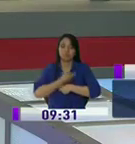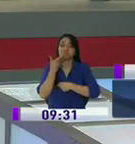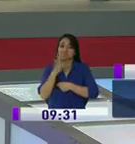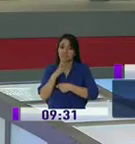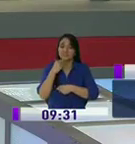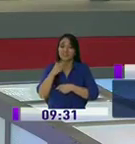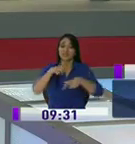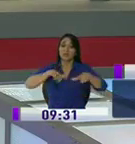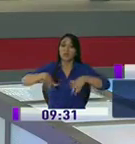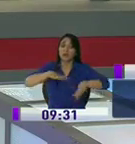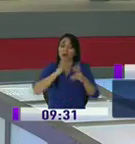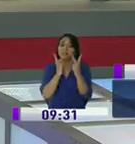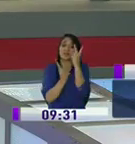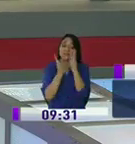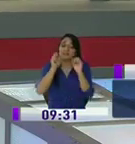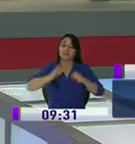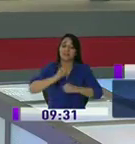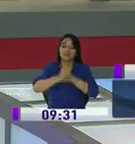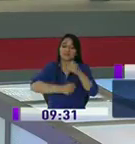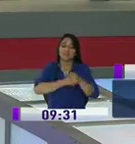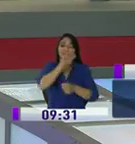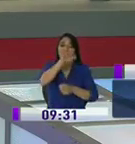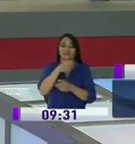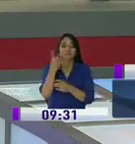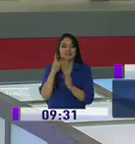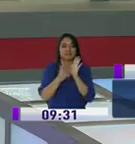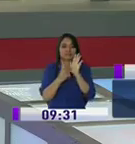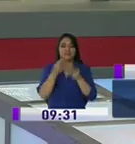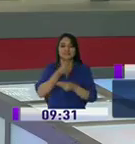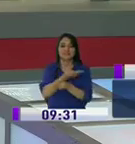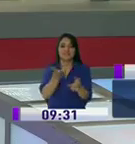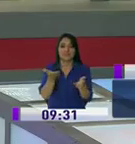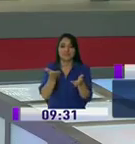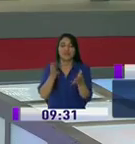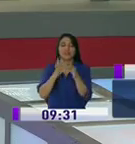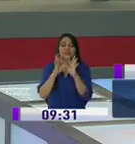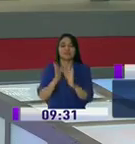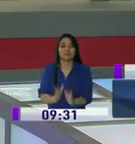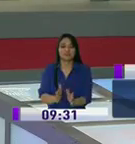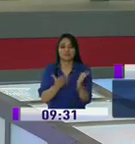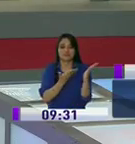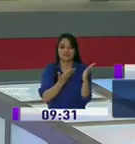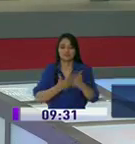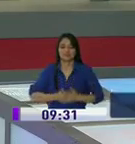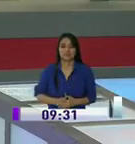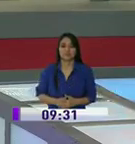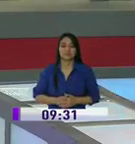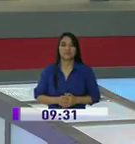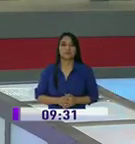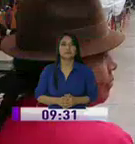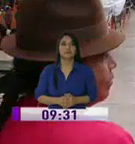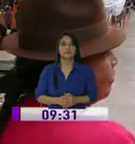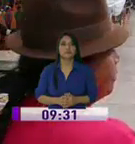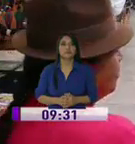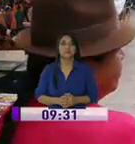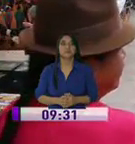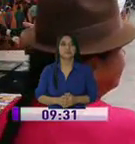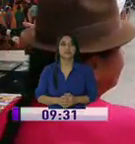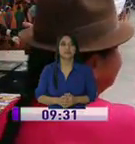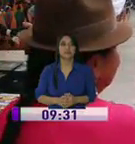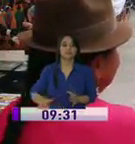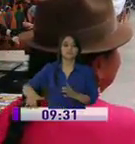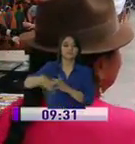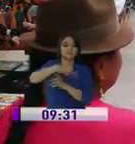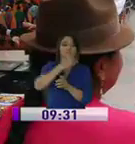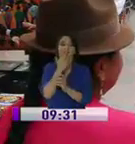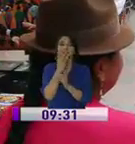para visitar en este 2017. Vamos a ver un informe de nuestro compañero Washington Benalcázar. Como un paisaje